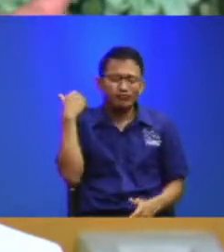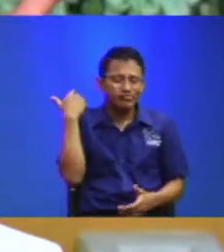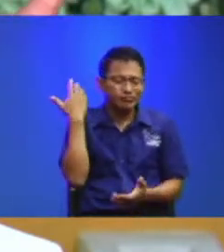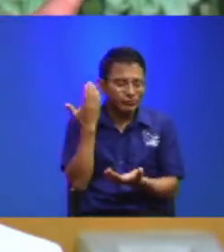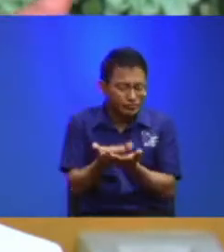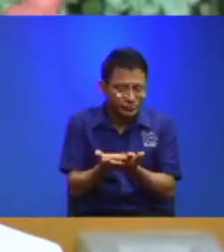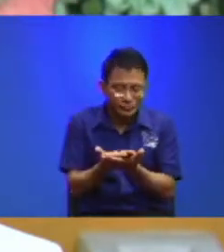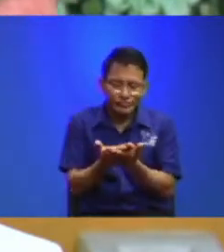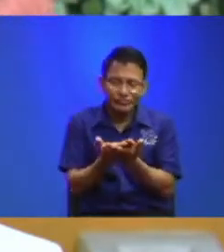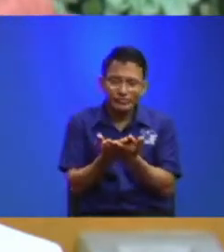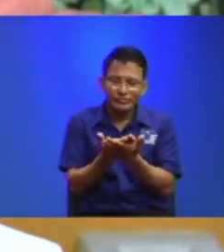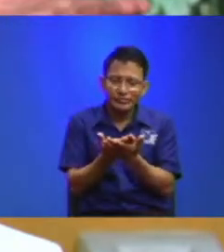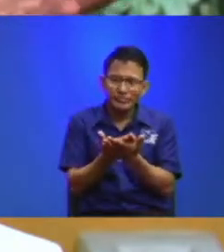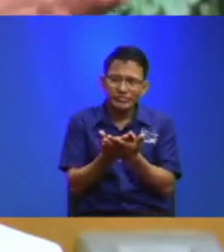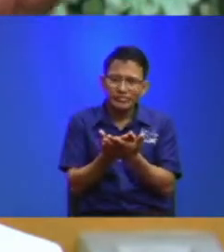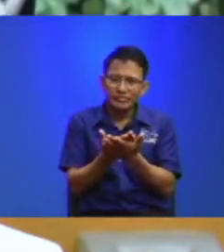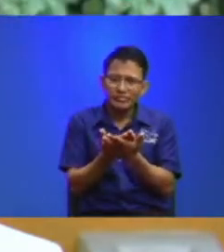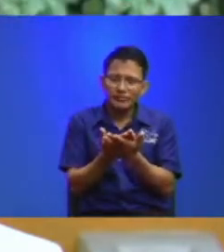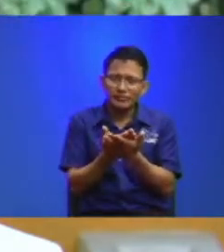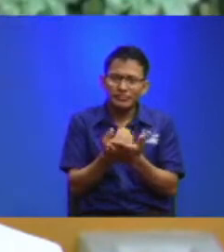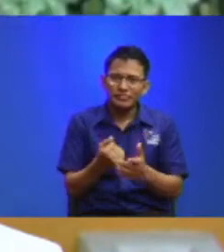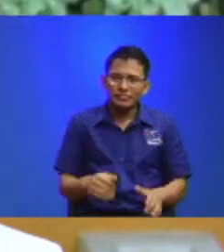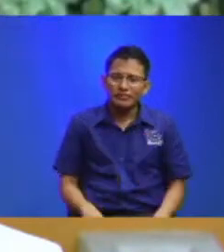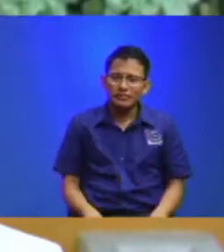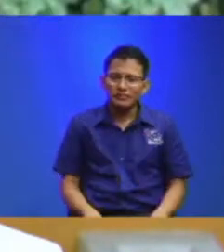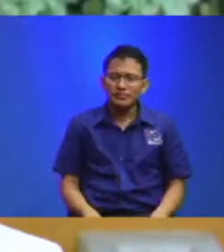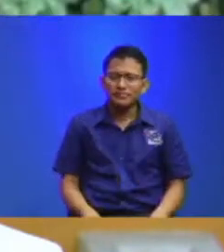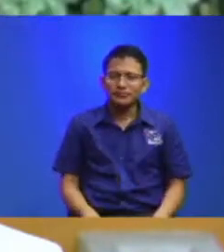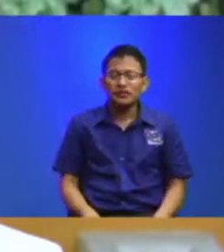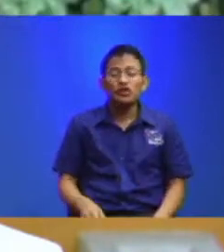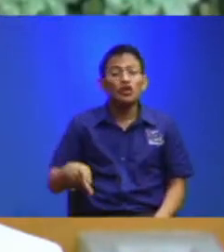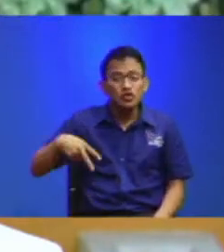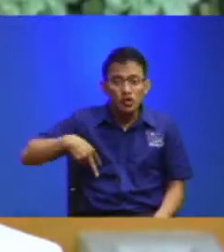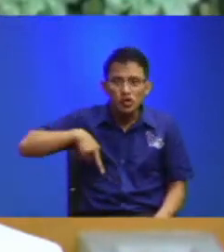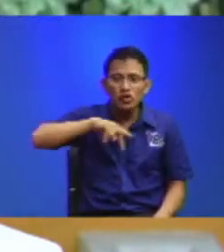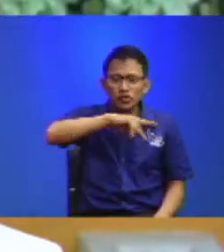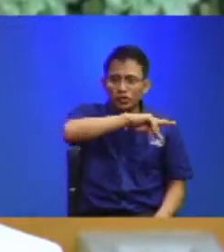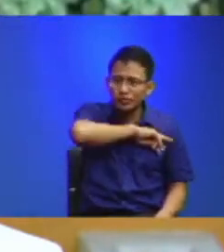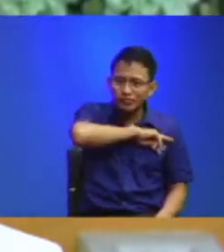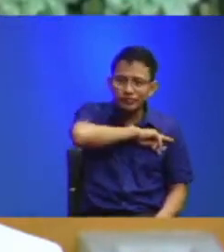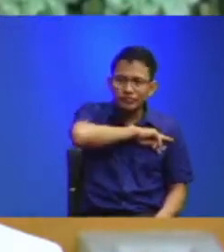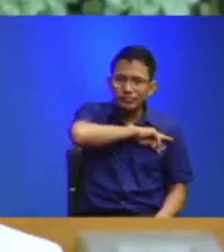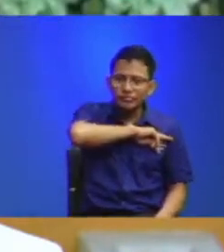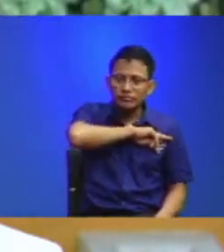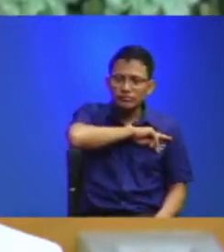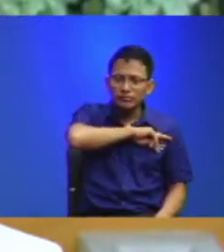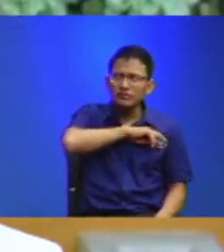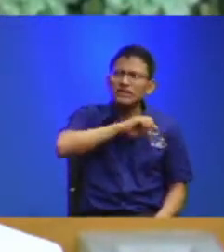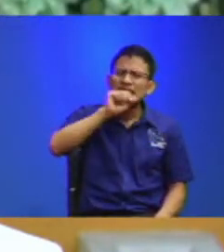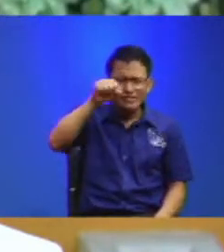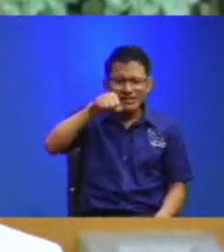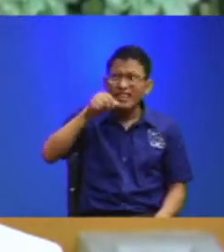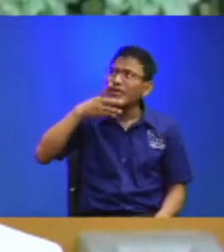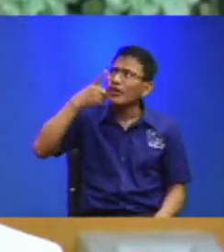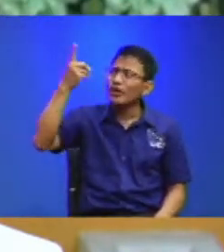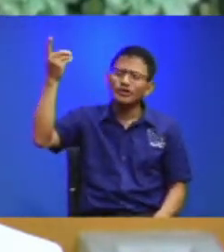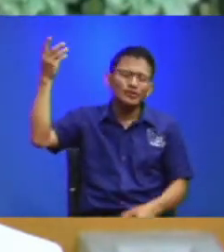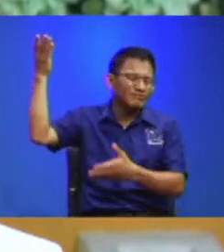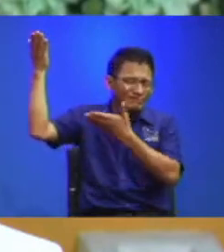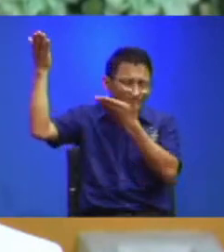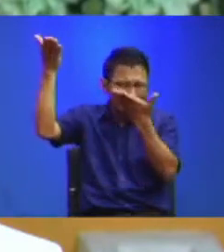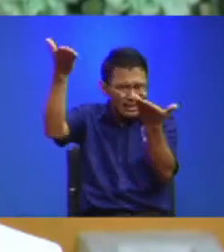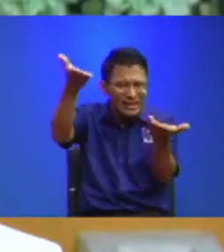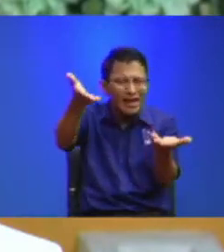muchos dolores, dice Timoteo, ¿verdad? Entonces, lo que tenemos que hacer nosotros es, si Dios te ha bendecido con lo material,